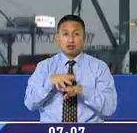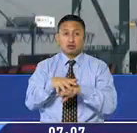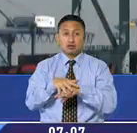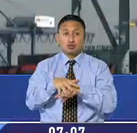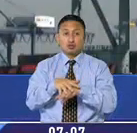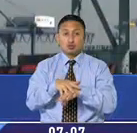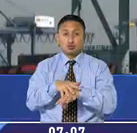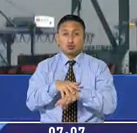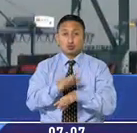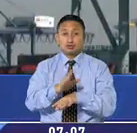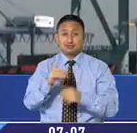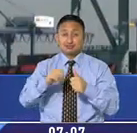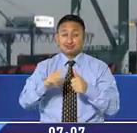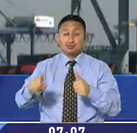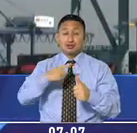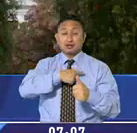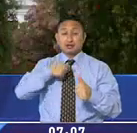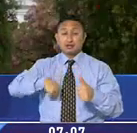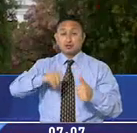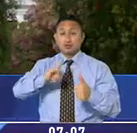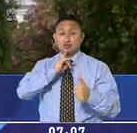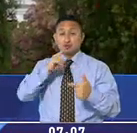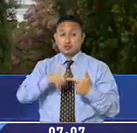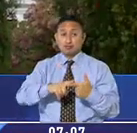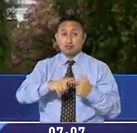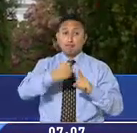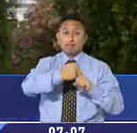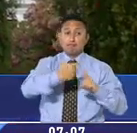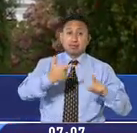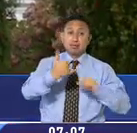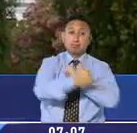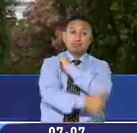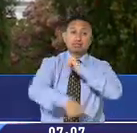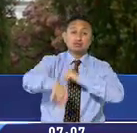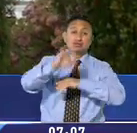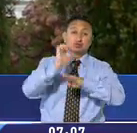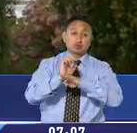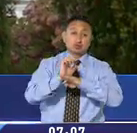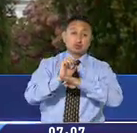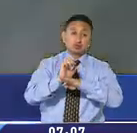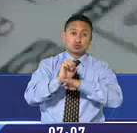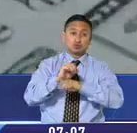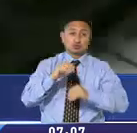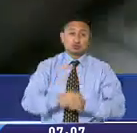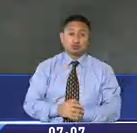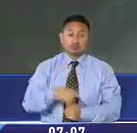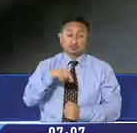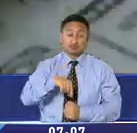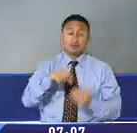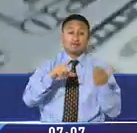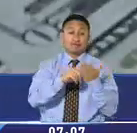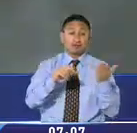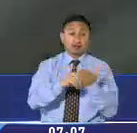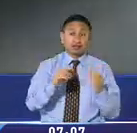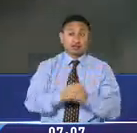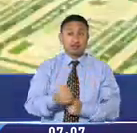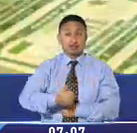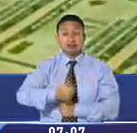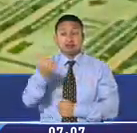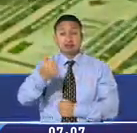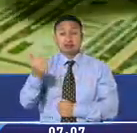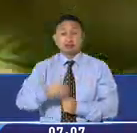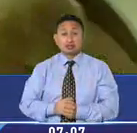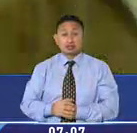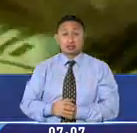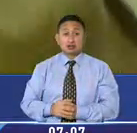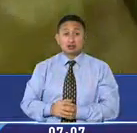y estadounidense impactará seriamente en países como Ecuador, cuyas finanzas dependen en buena medida